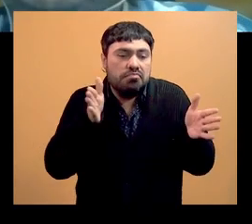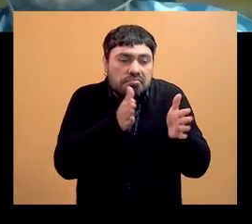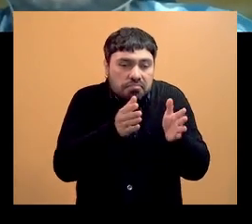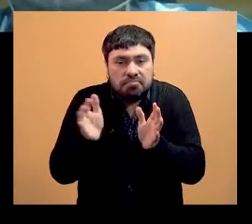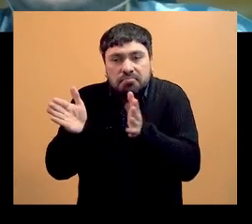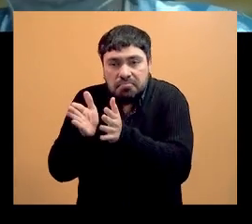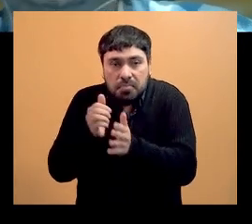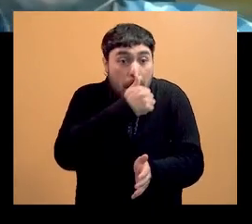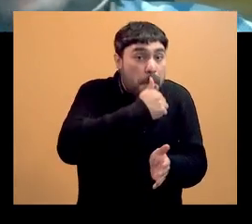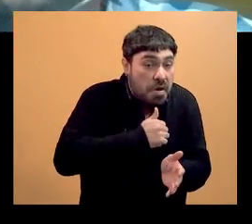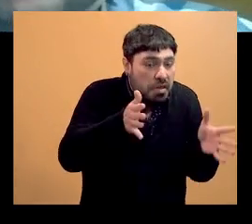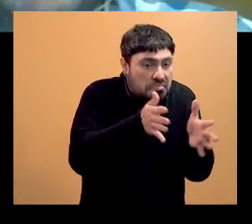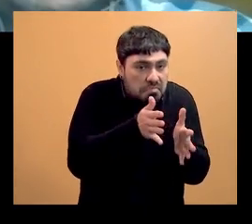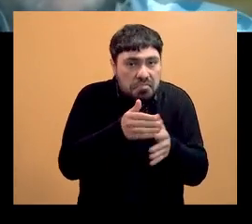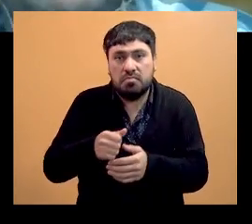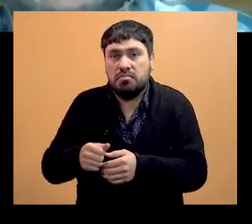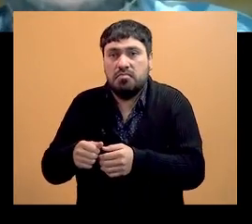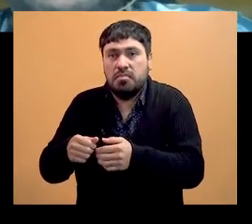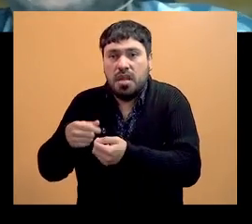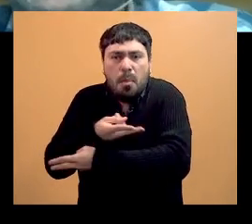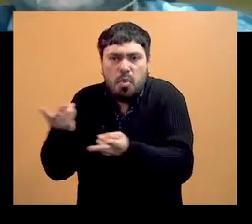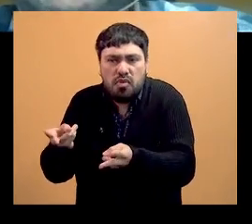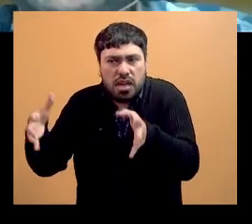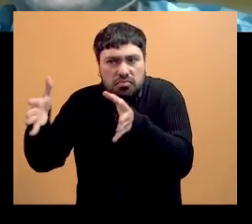charla, no pretendo que sea lo menos aburrida posible